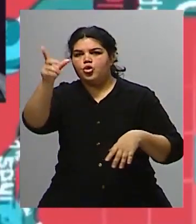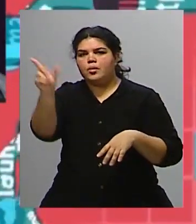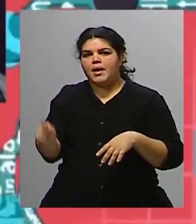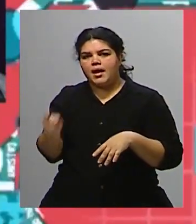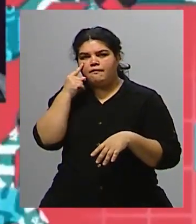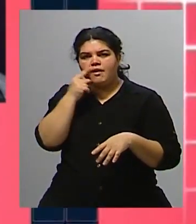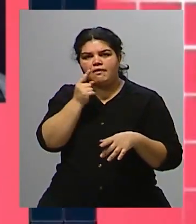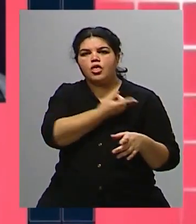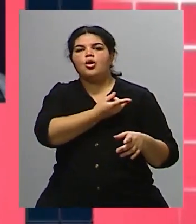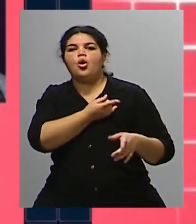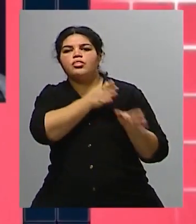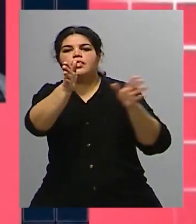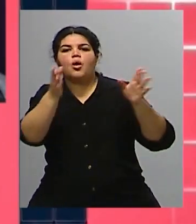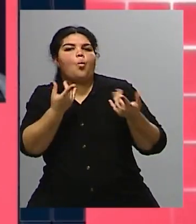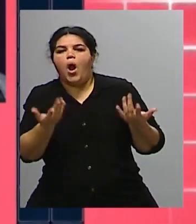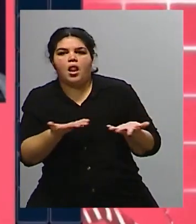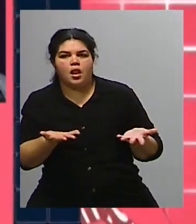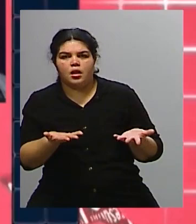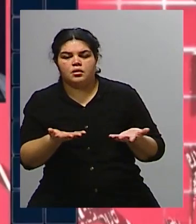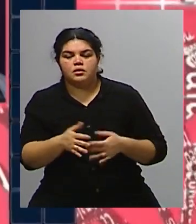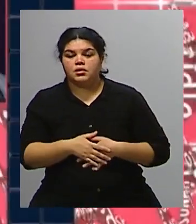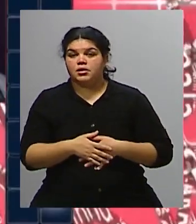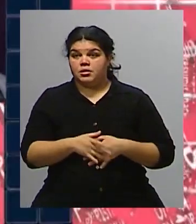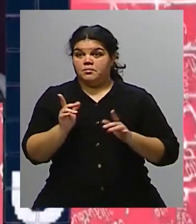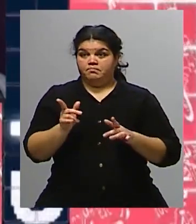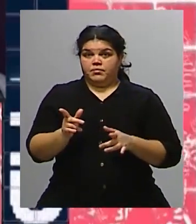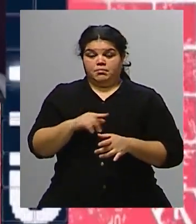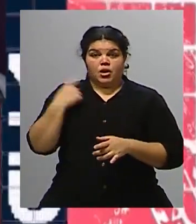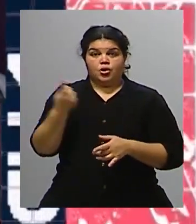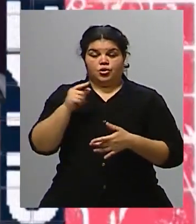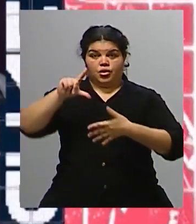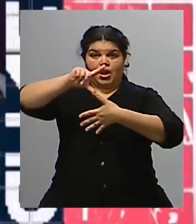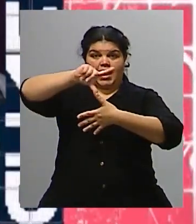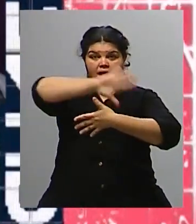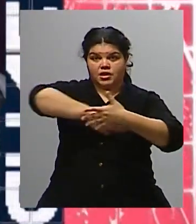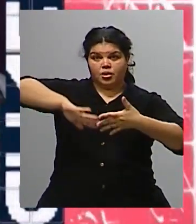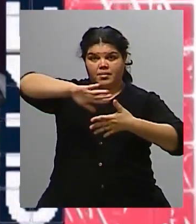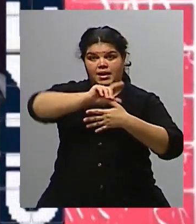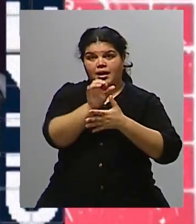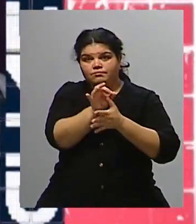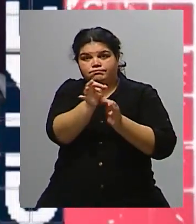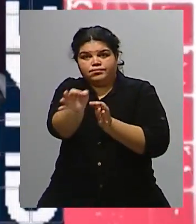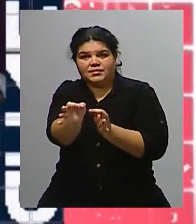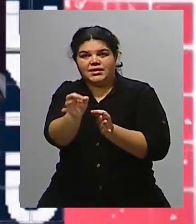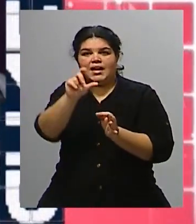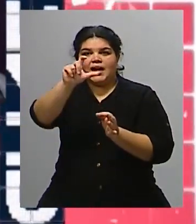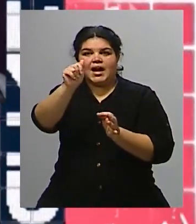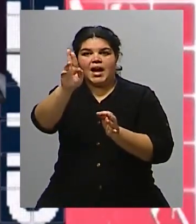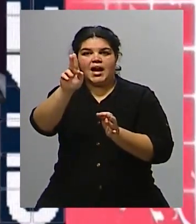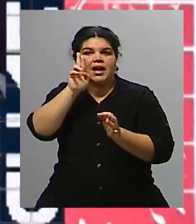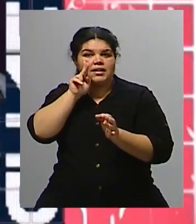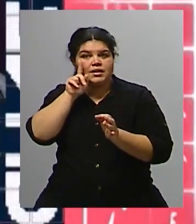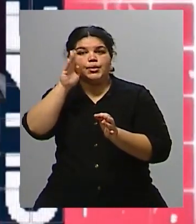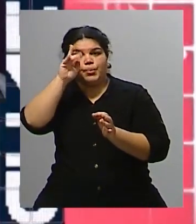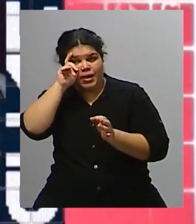Bueno, hoy en nuestra región latinoamericana y caribeña, para incluir el Caribe, que también es importante mencionarlo, podríamos hablar que hay más o menos